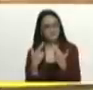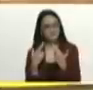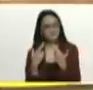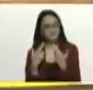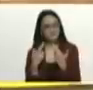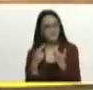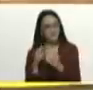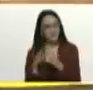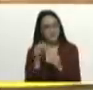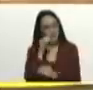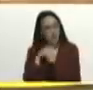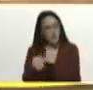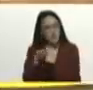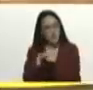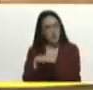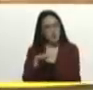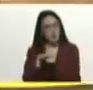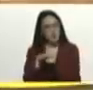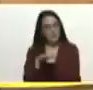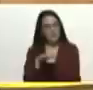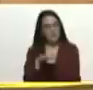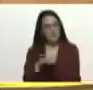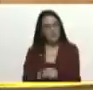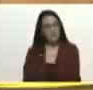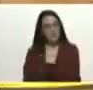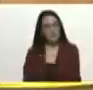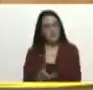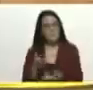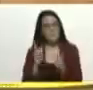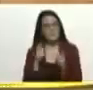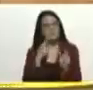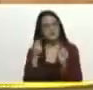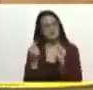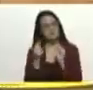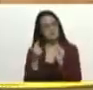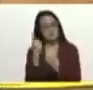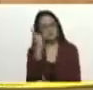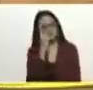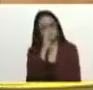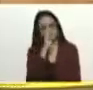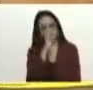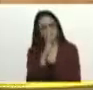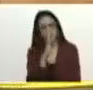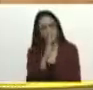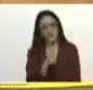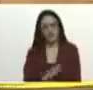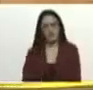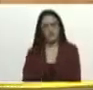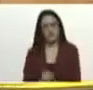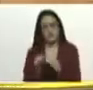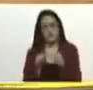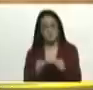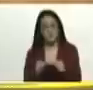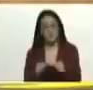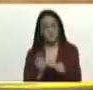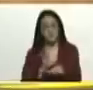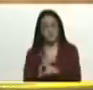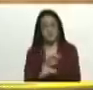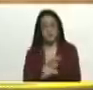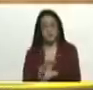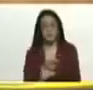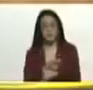horizontal entre los pueblos y que permita un diálogo franco, directo, permanente entre los